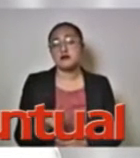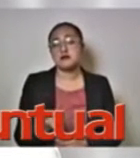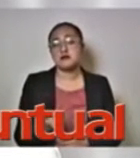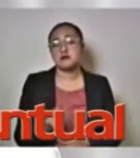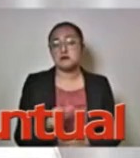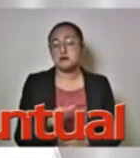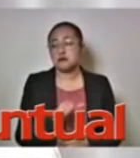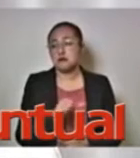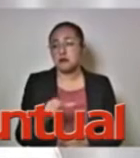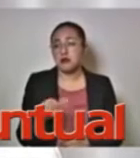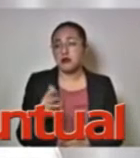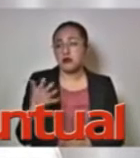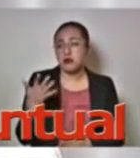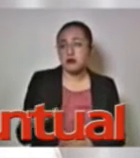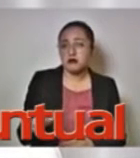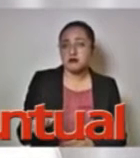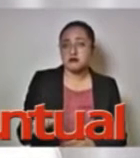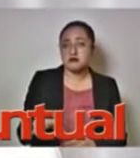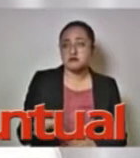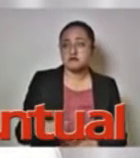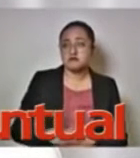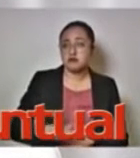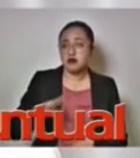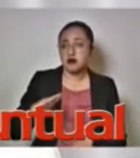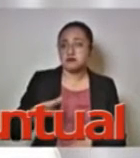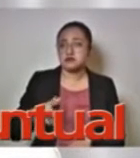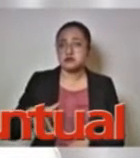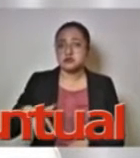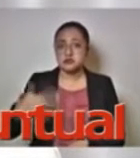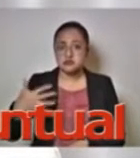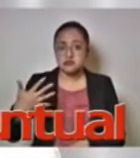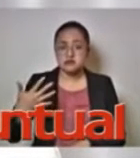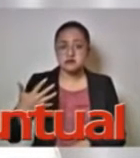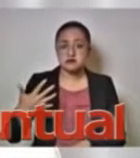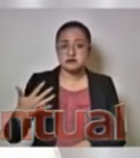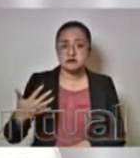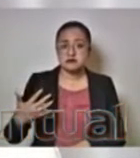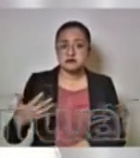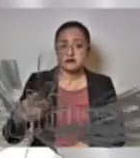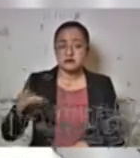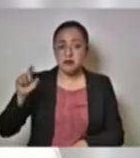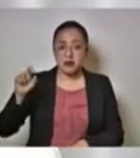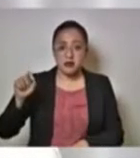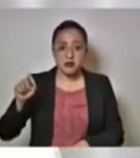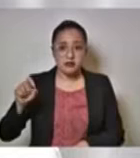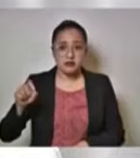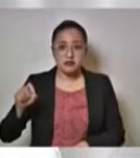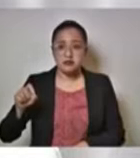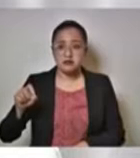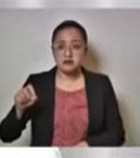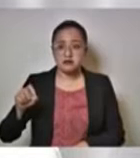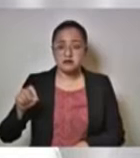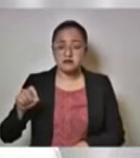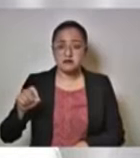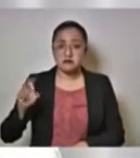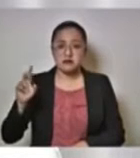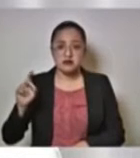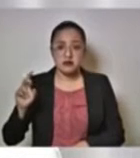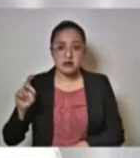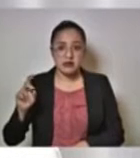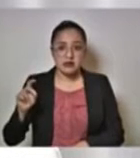a diez subimos a 15 a 20 a